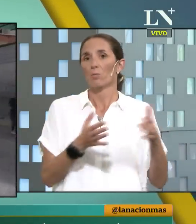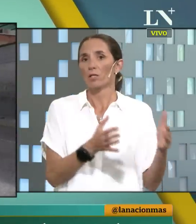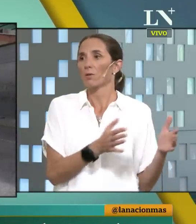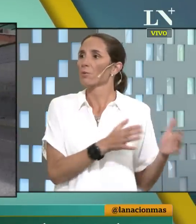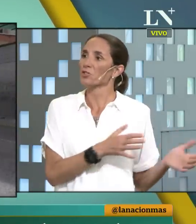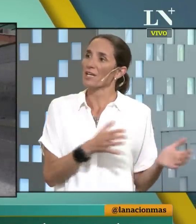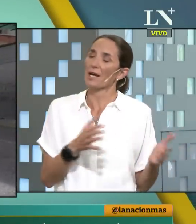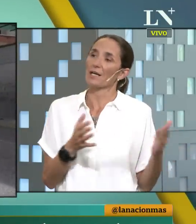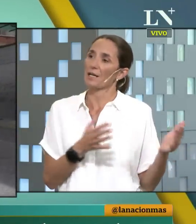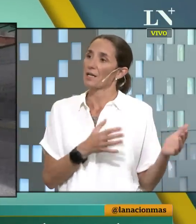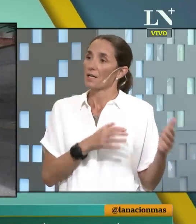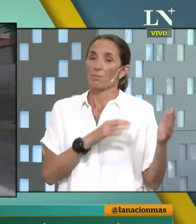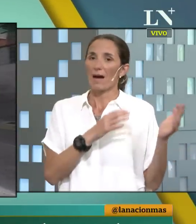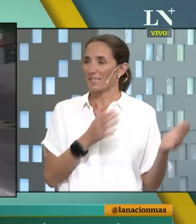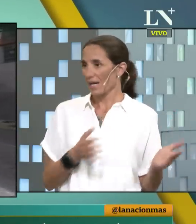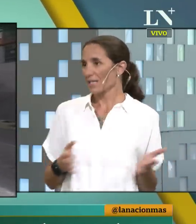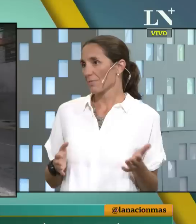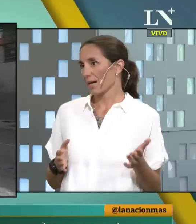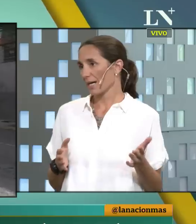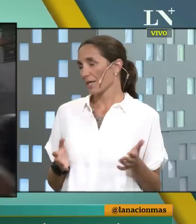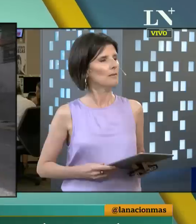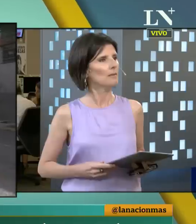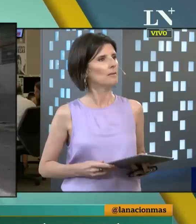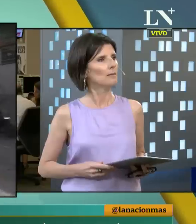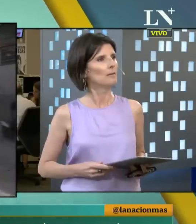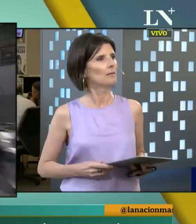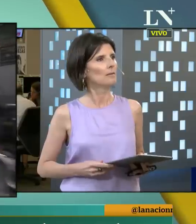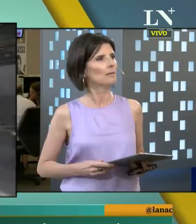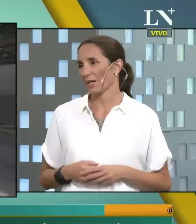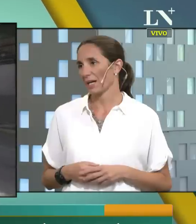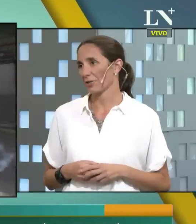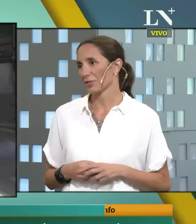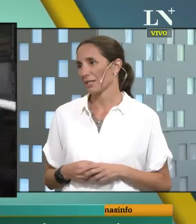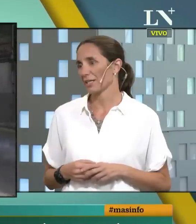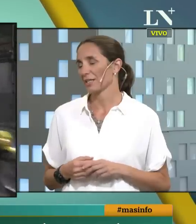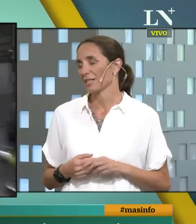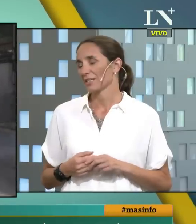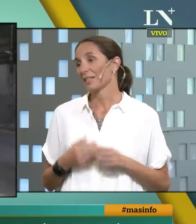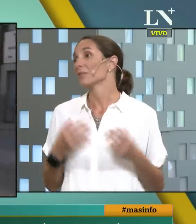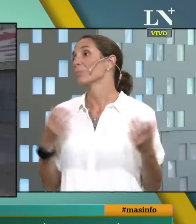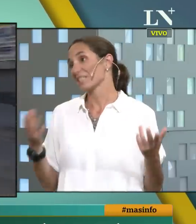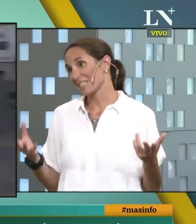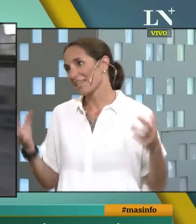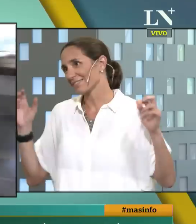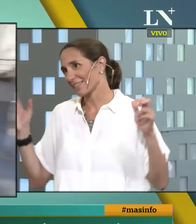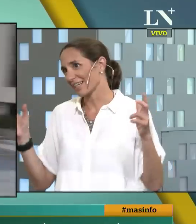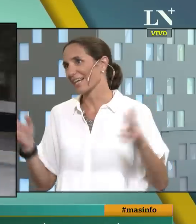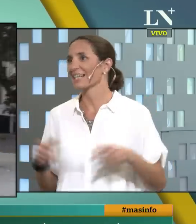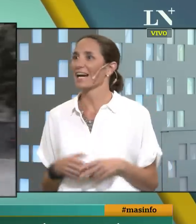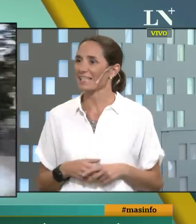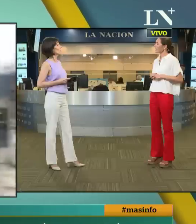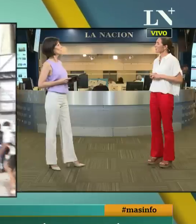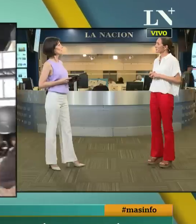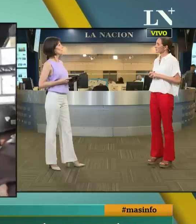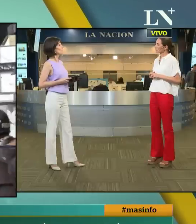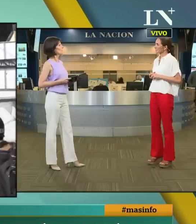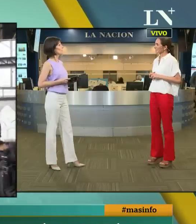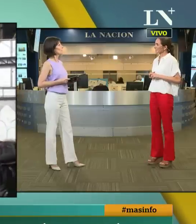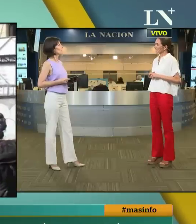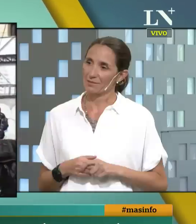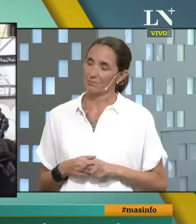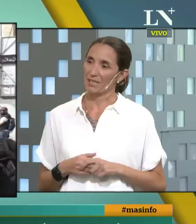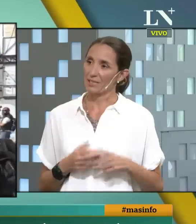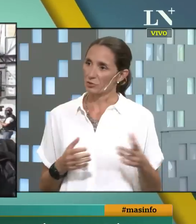decir, bueno, vamos a vaciar la embajada para que el embajador del presidente encargado de